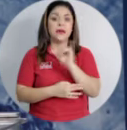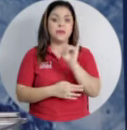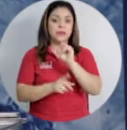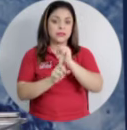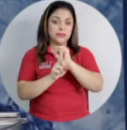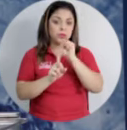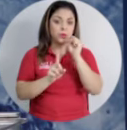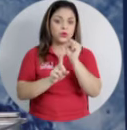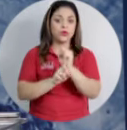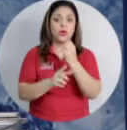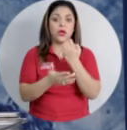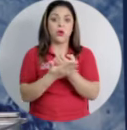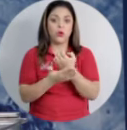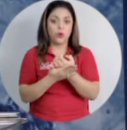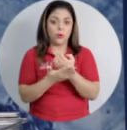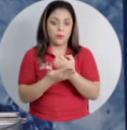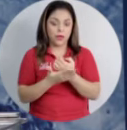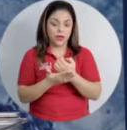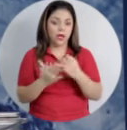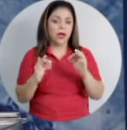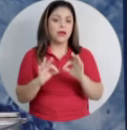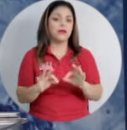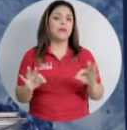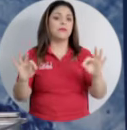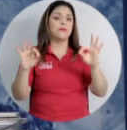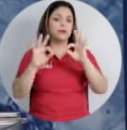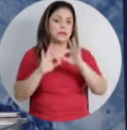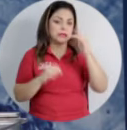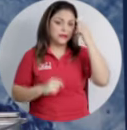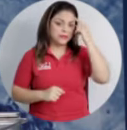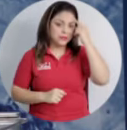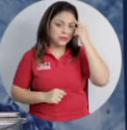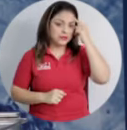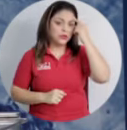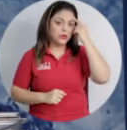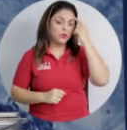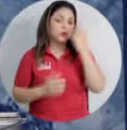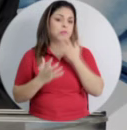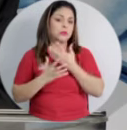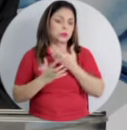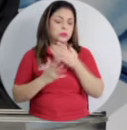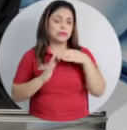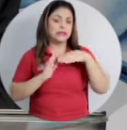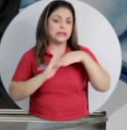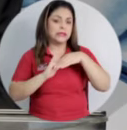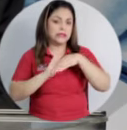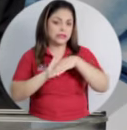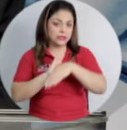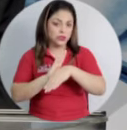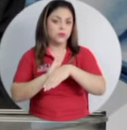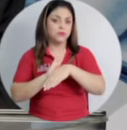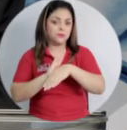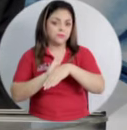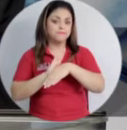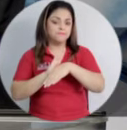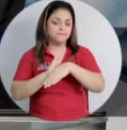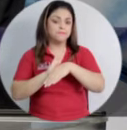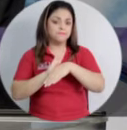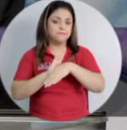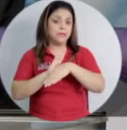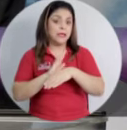de considerar, por lo crítica que puede ponerse todavía más. No, sí, todavía